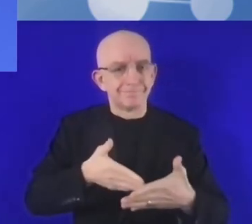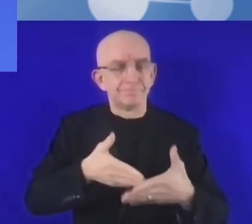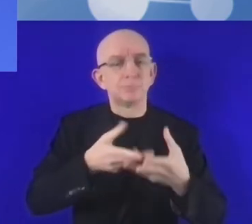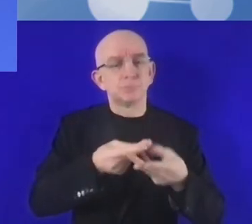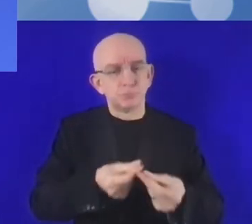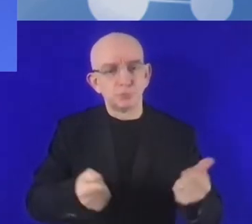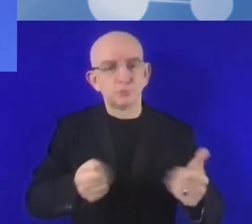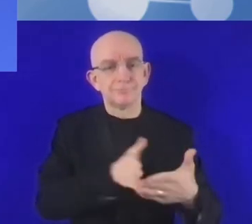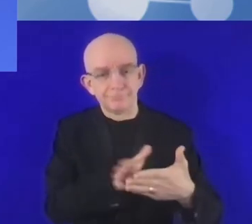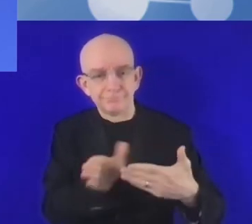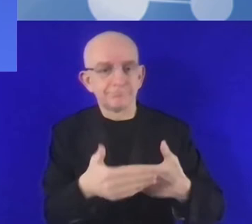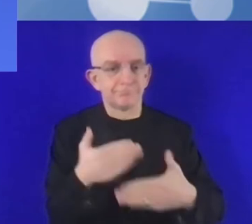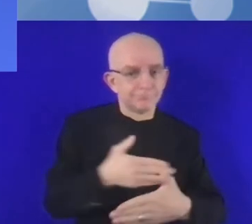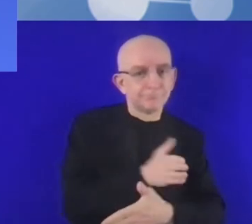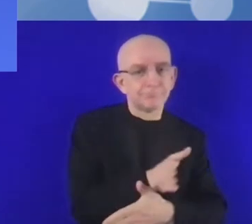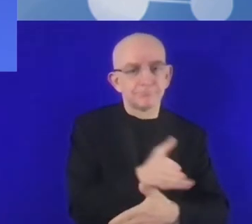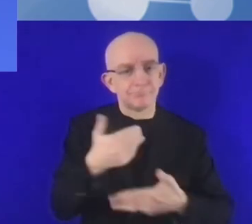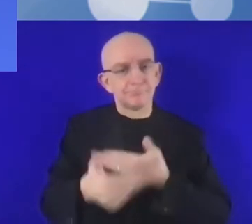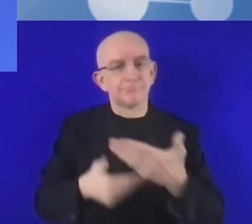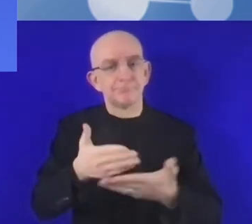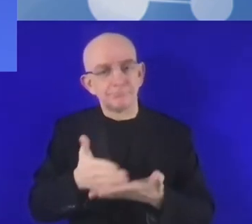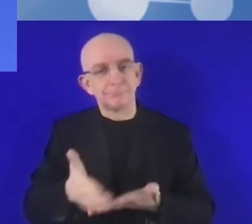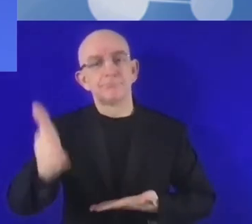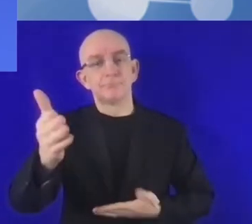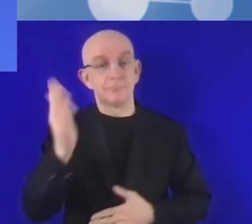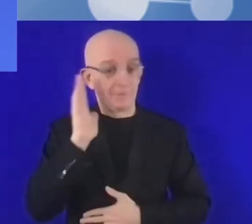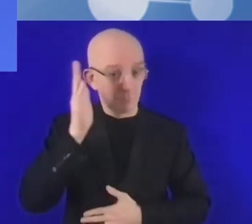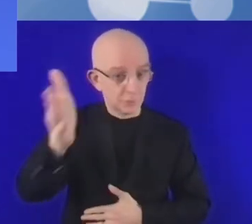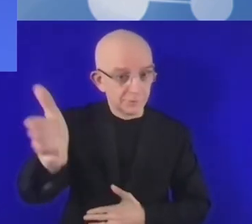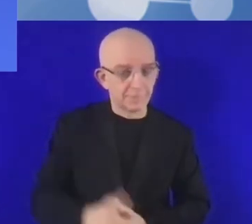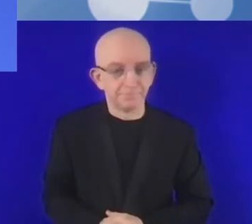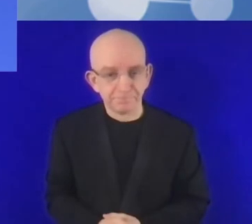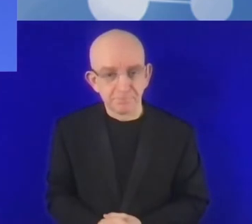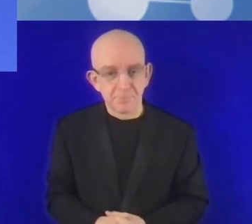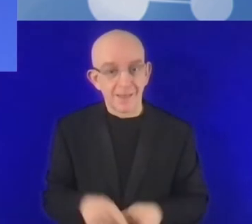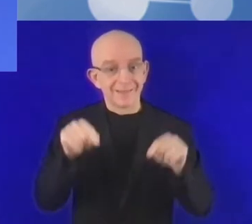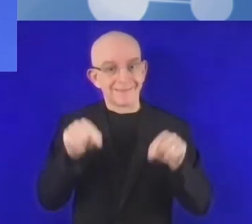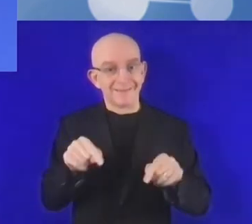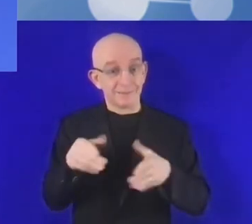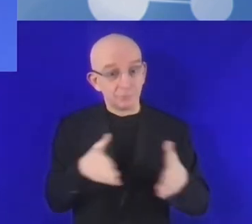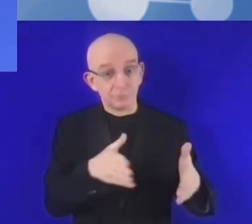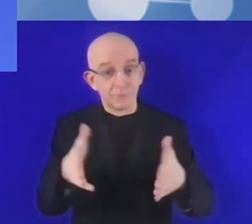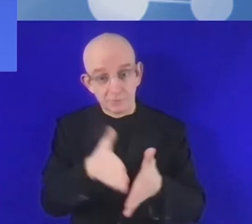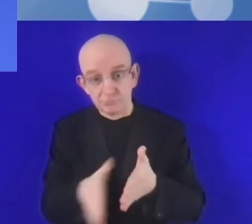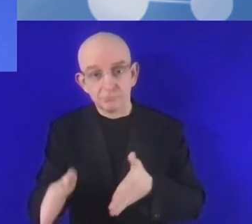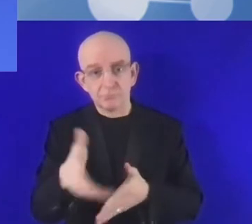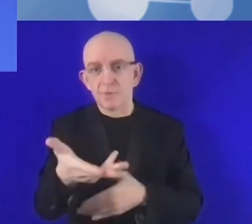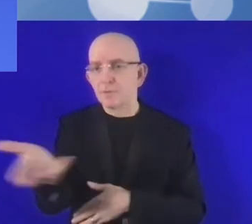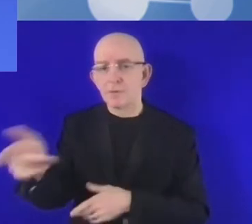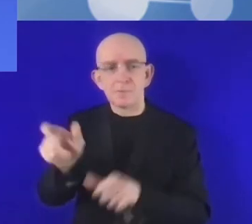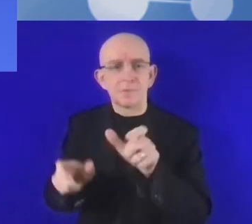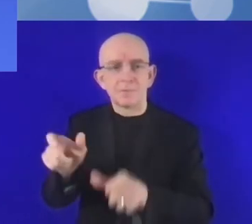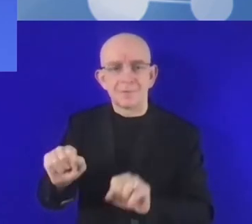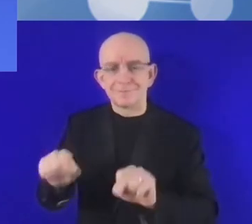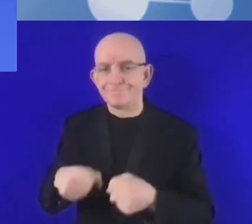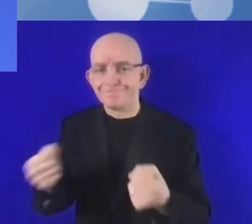enriquecedor, que nos ayudarán a crear nuestro futuro digital. Queremos llegar a todas las